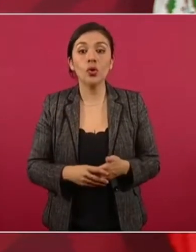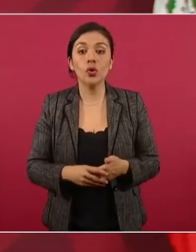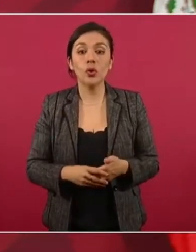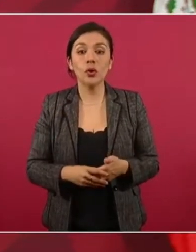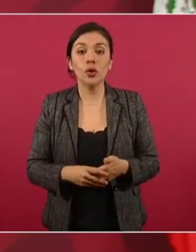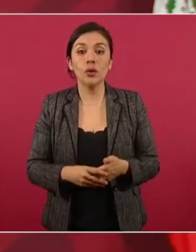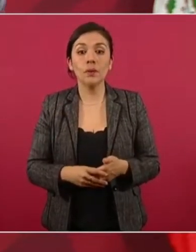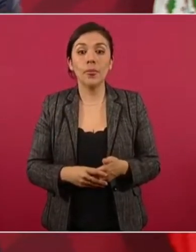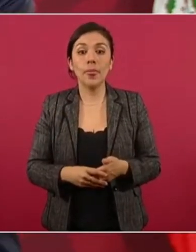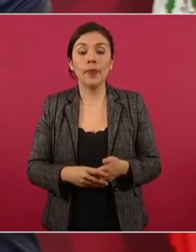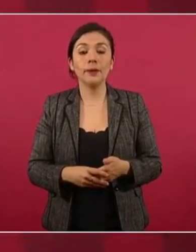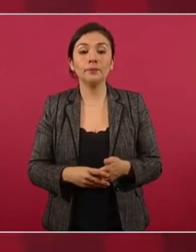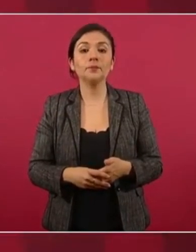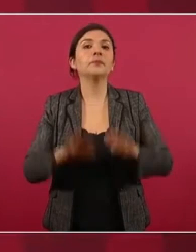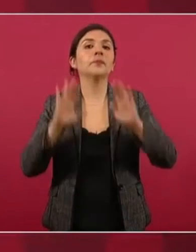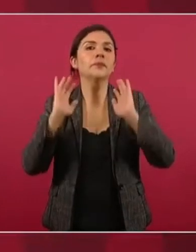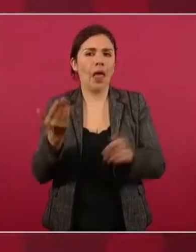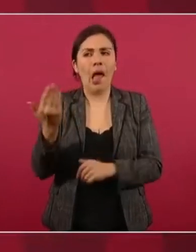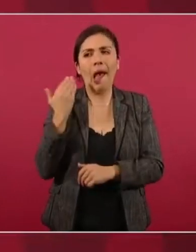Ya se terminó la consulta